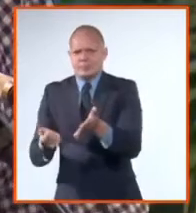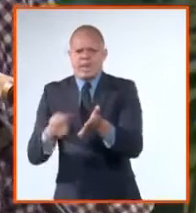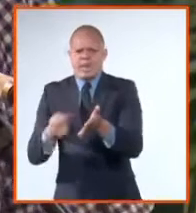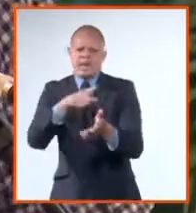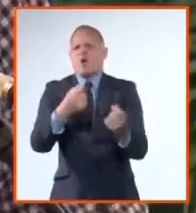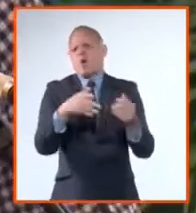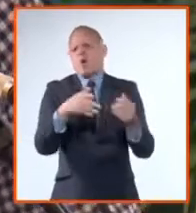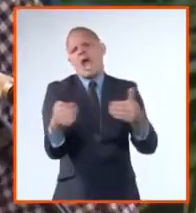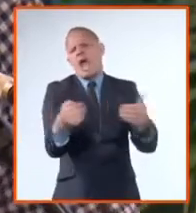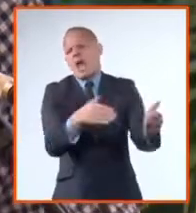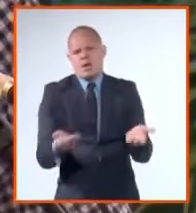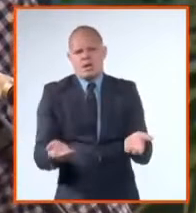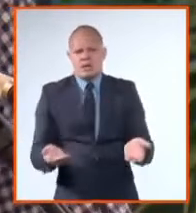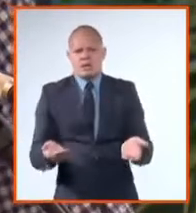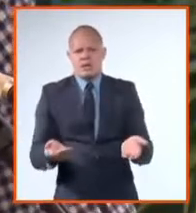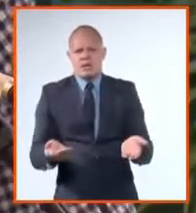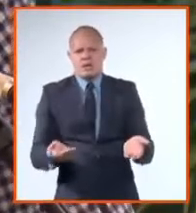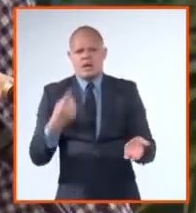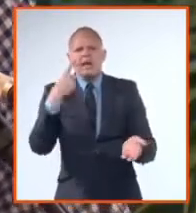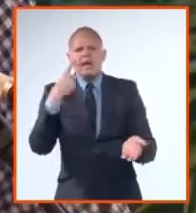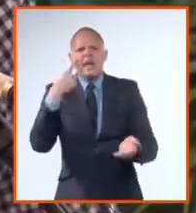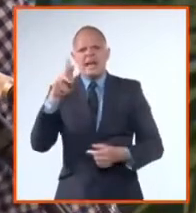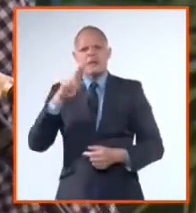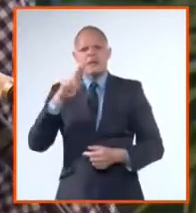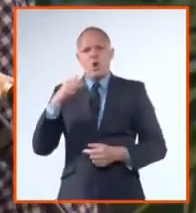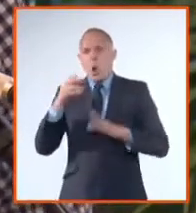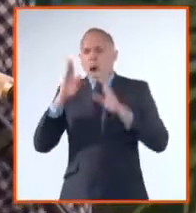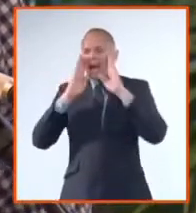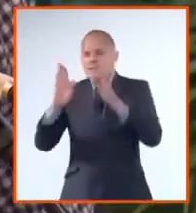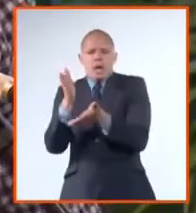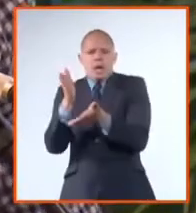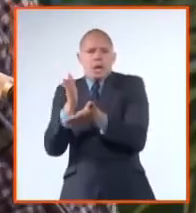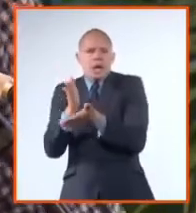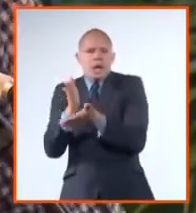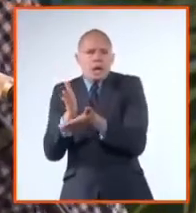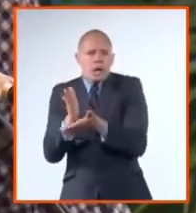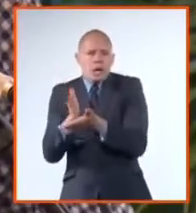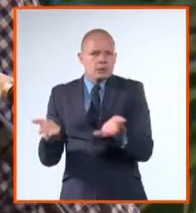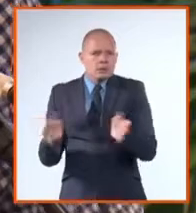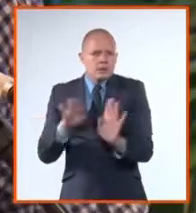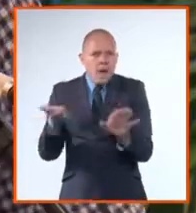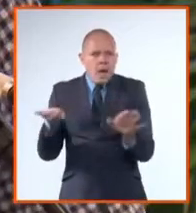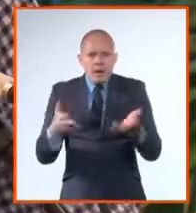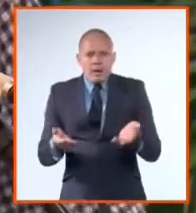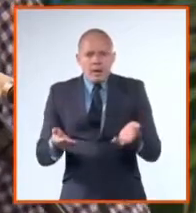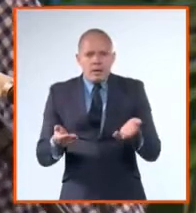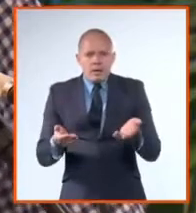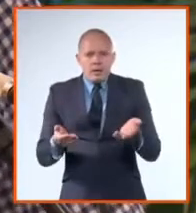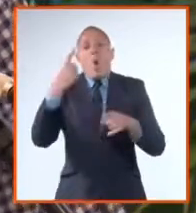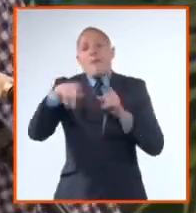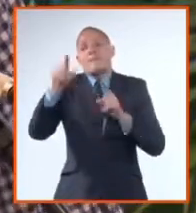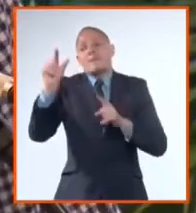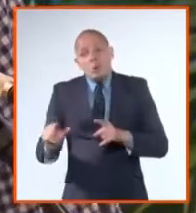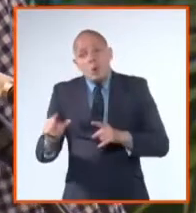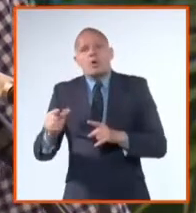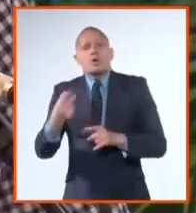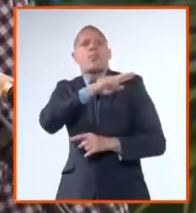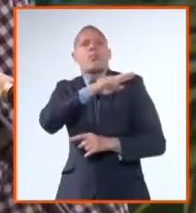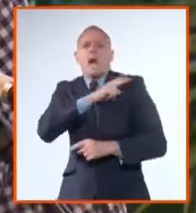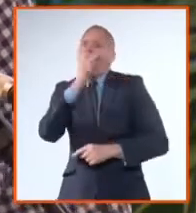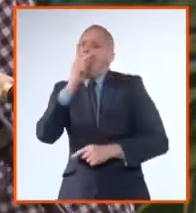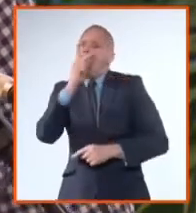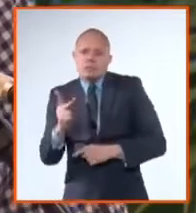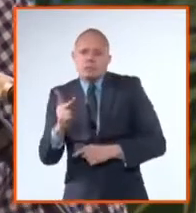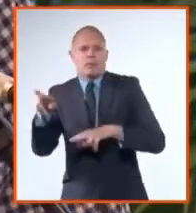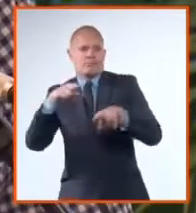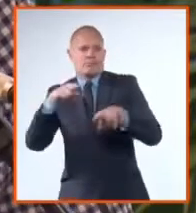Sí. Y firmando cheques. ¿Cuándo se ha visto que el rector tiene que firmar el cheque o el director del hospital? Tiene que haber servicios terciarios. Tiene que haber una persona que se encargue de eso y que